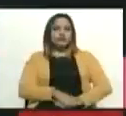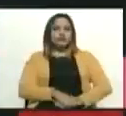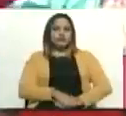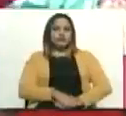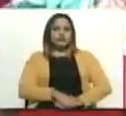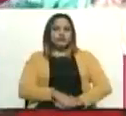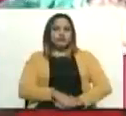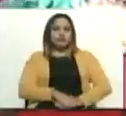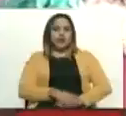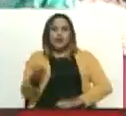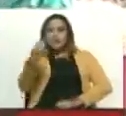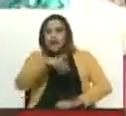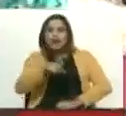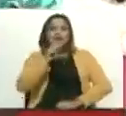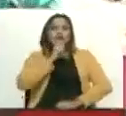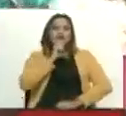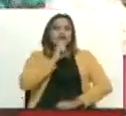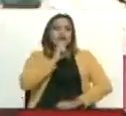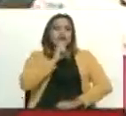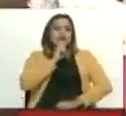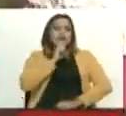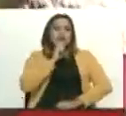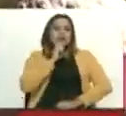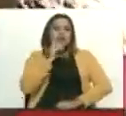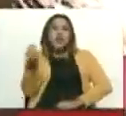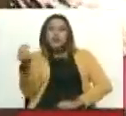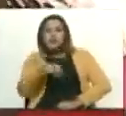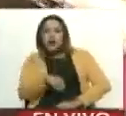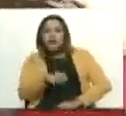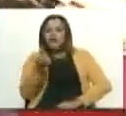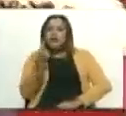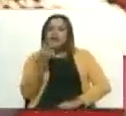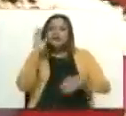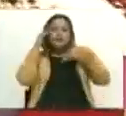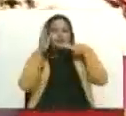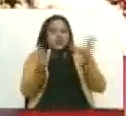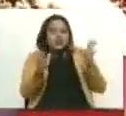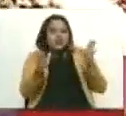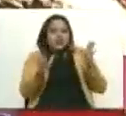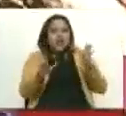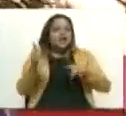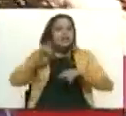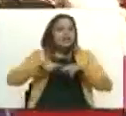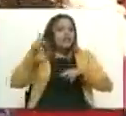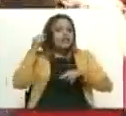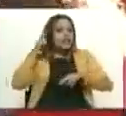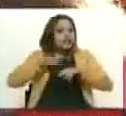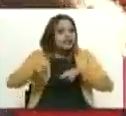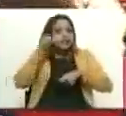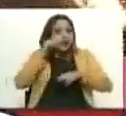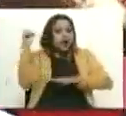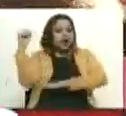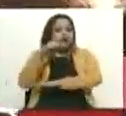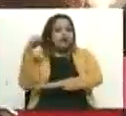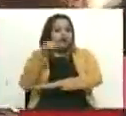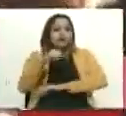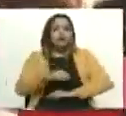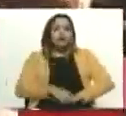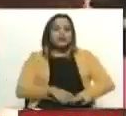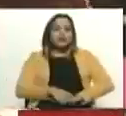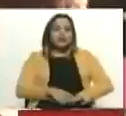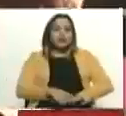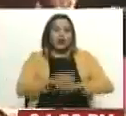Cuesta más y son más deficientemente atendidos las niñas y niños con un trastorno del espectro autista que